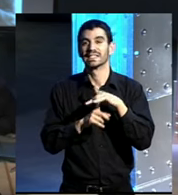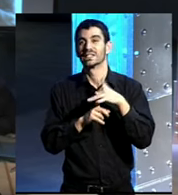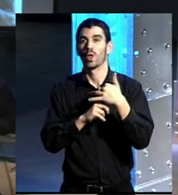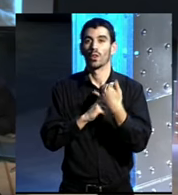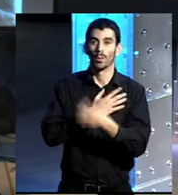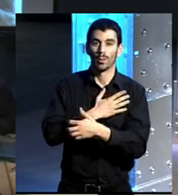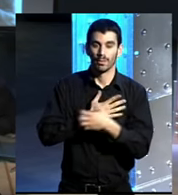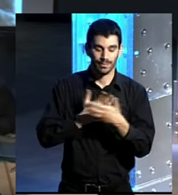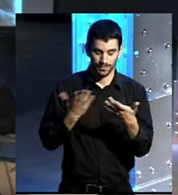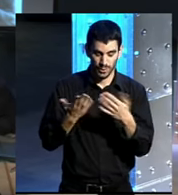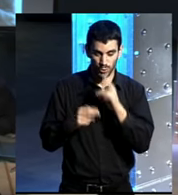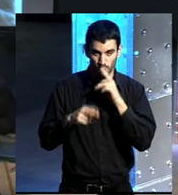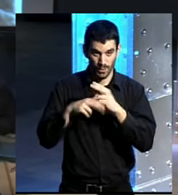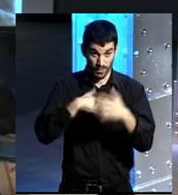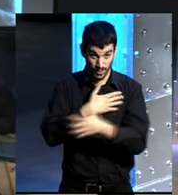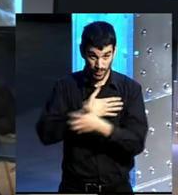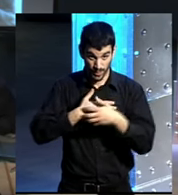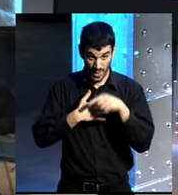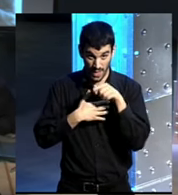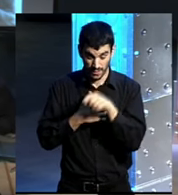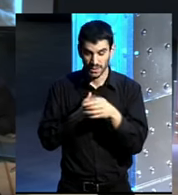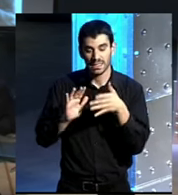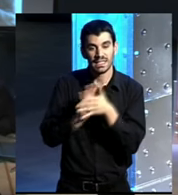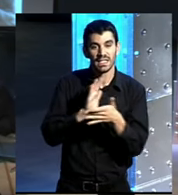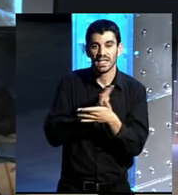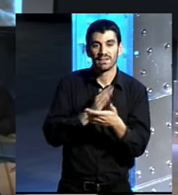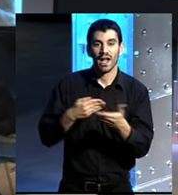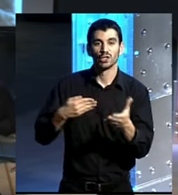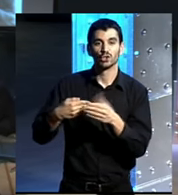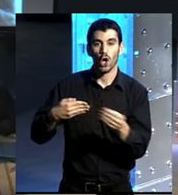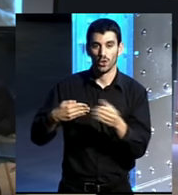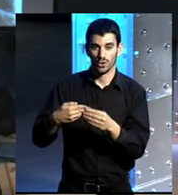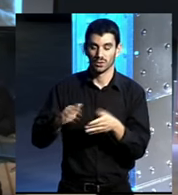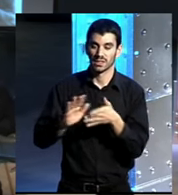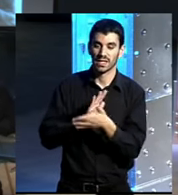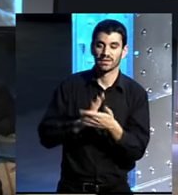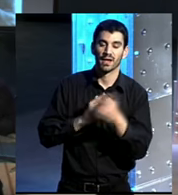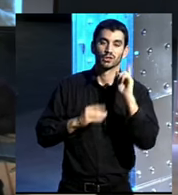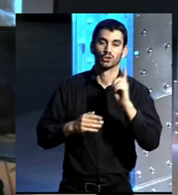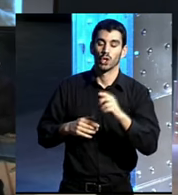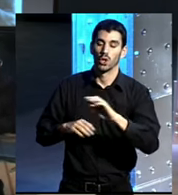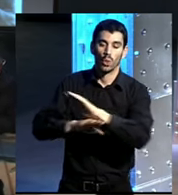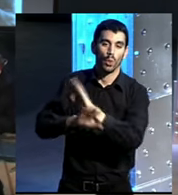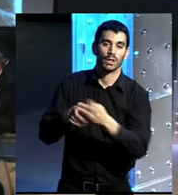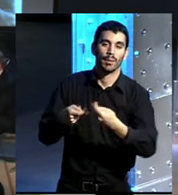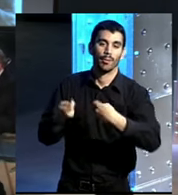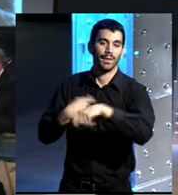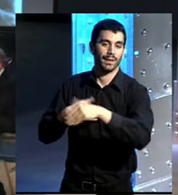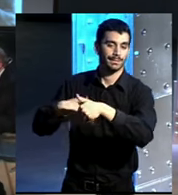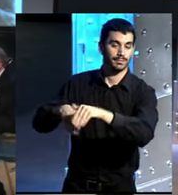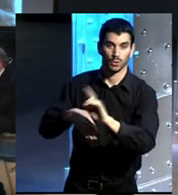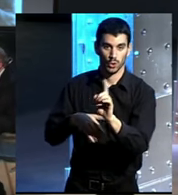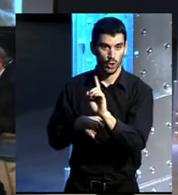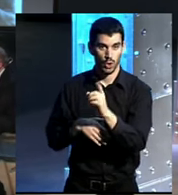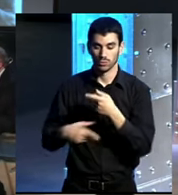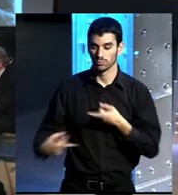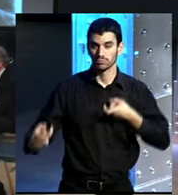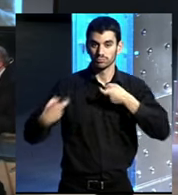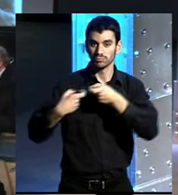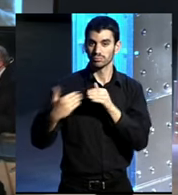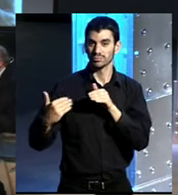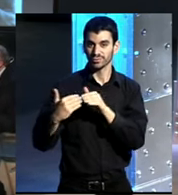pobreza como socios y no solo como beneficiarios o consumidores finales. Por ejemplo, en Tiendatec ellos se han